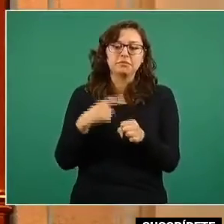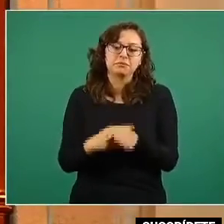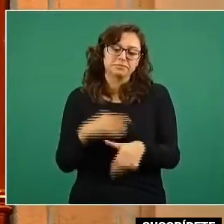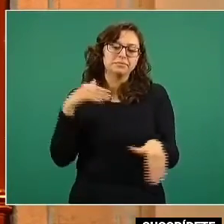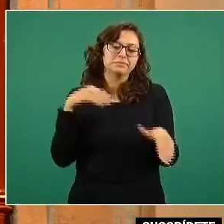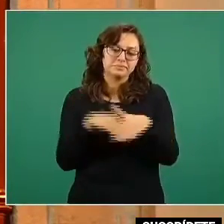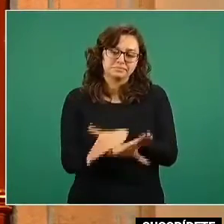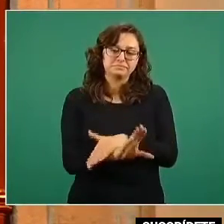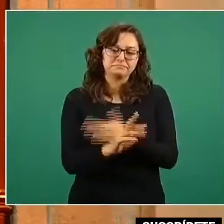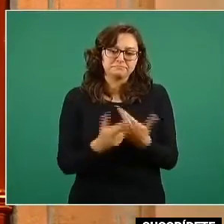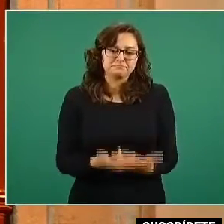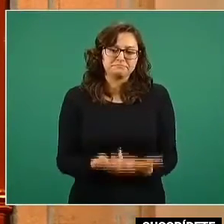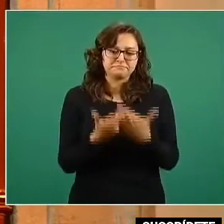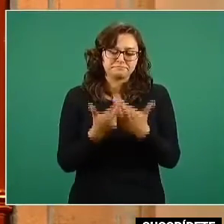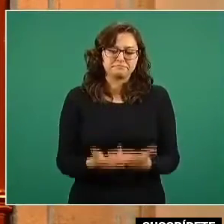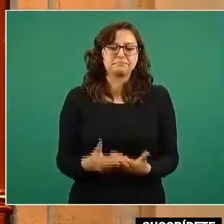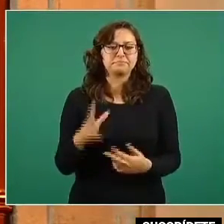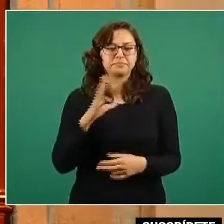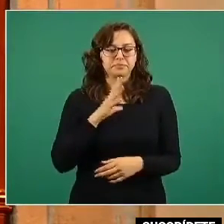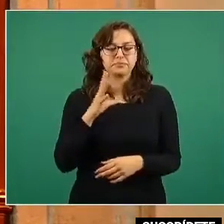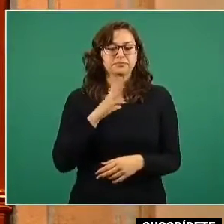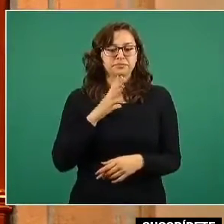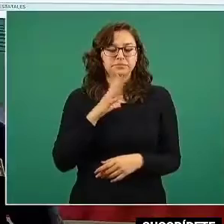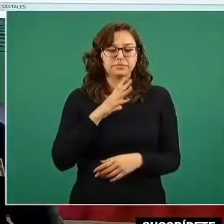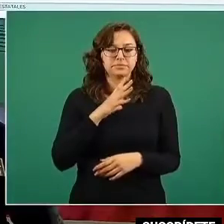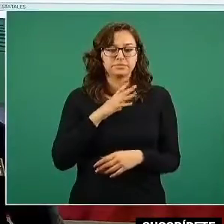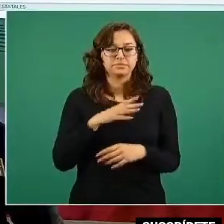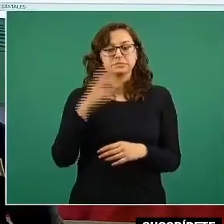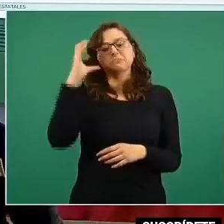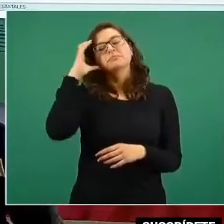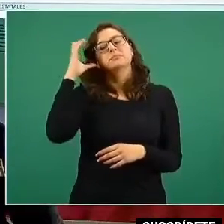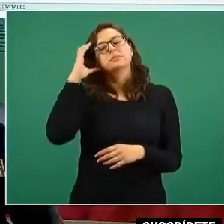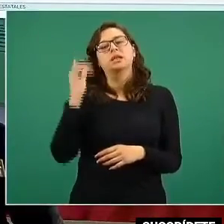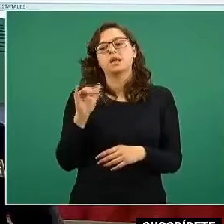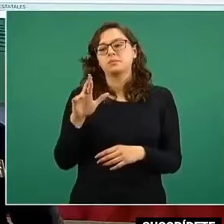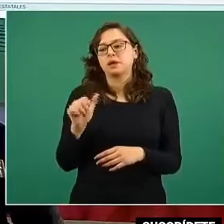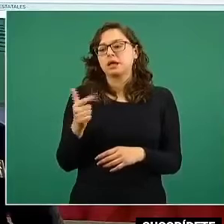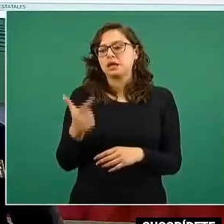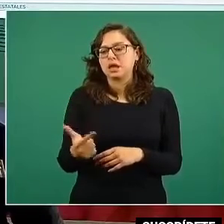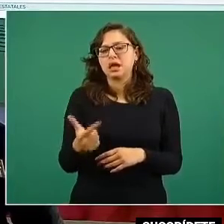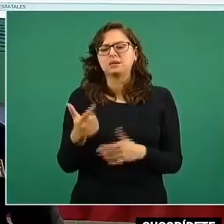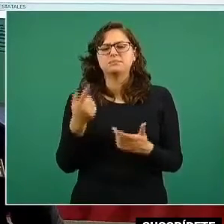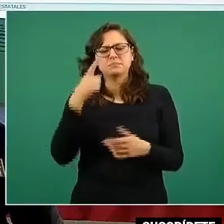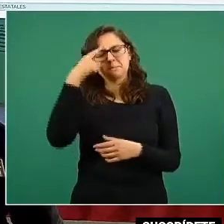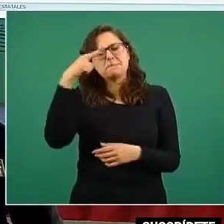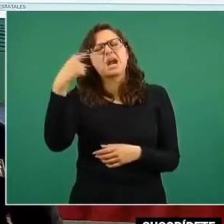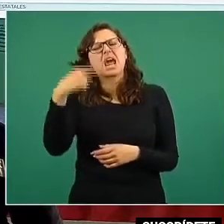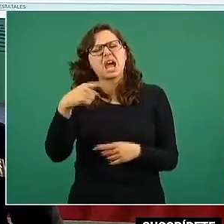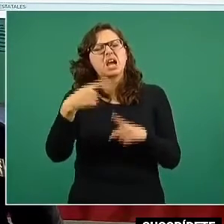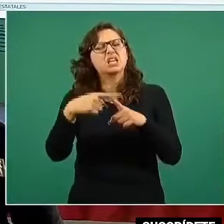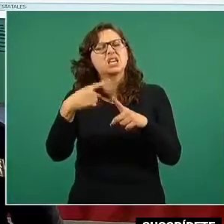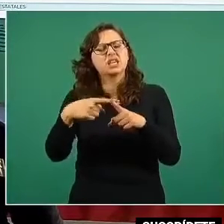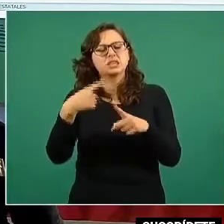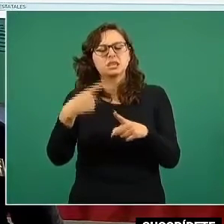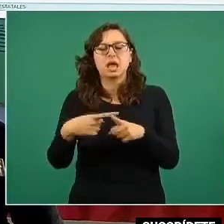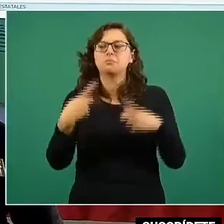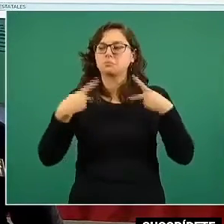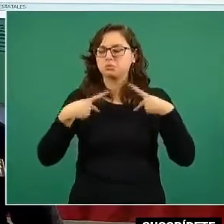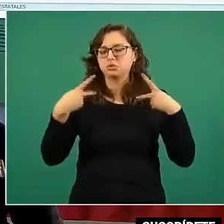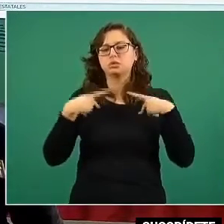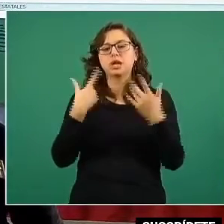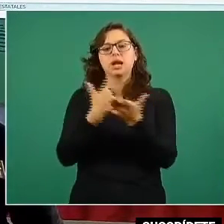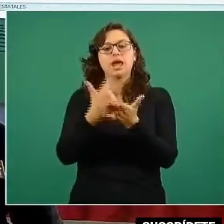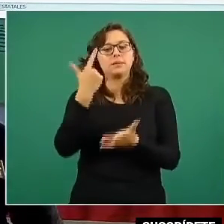pacientes graves, pero que para efectos de este tipo de cama no necesitarían todavía de un ventilador mecánico. Si vemos la